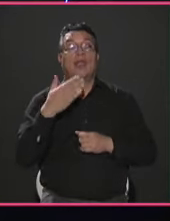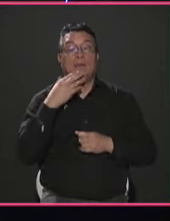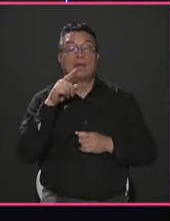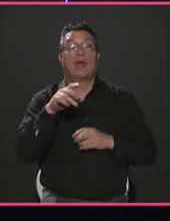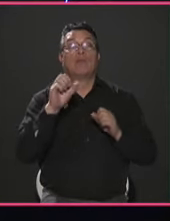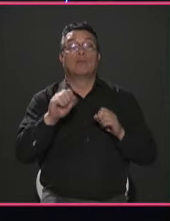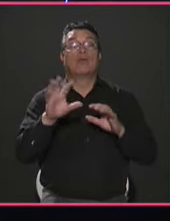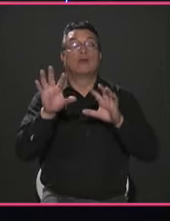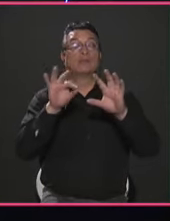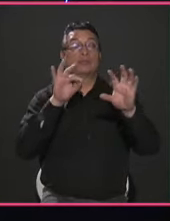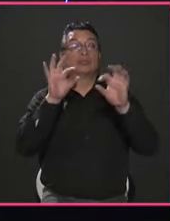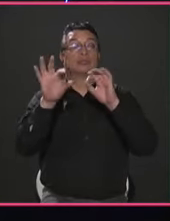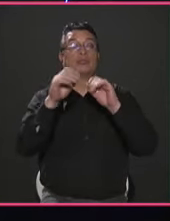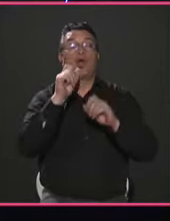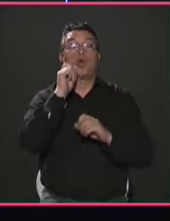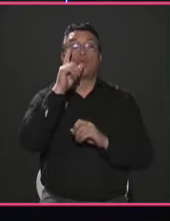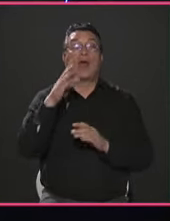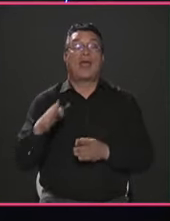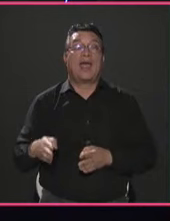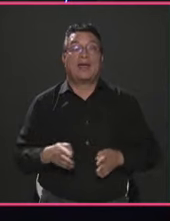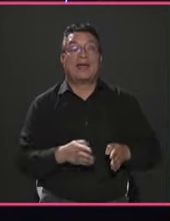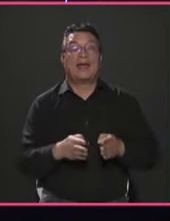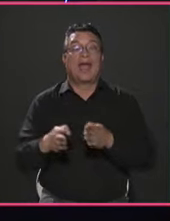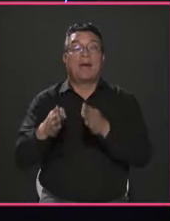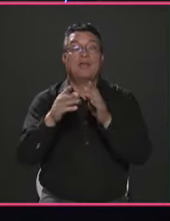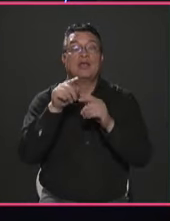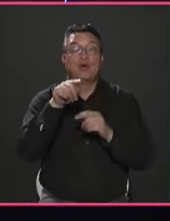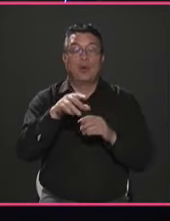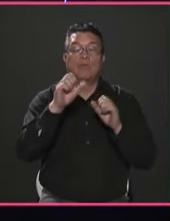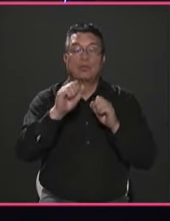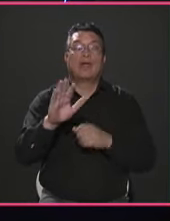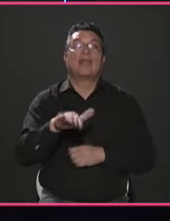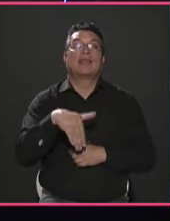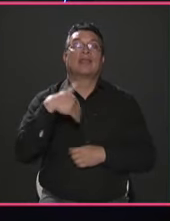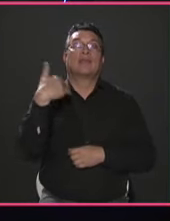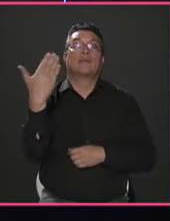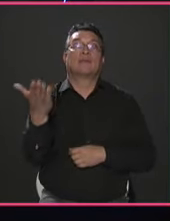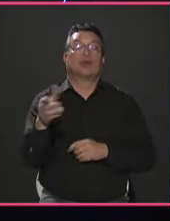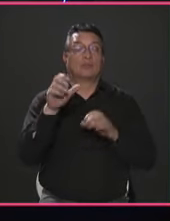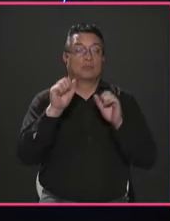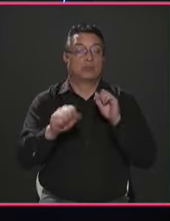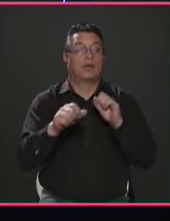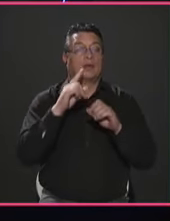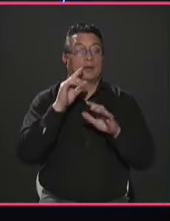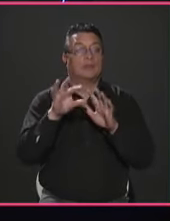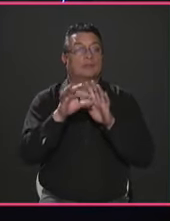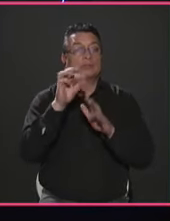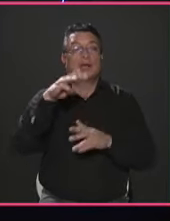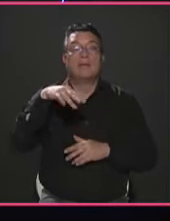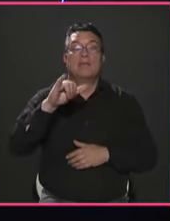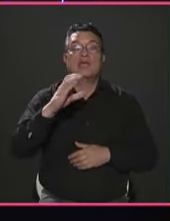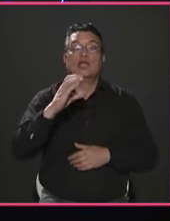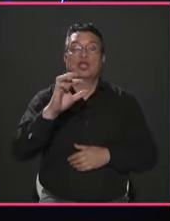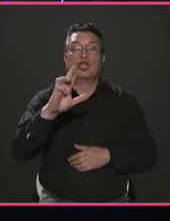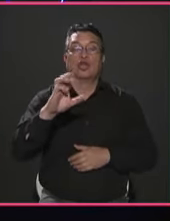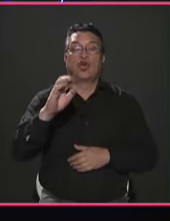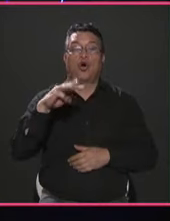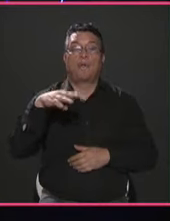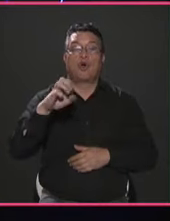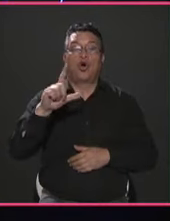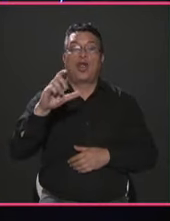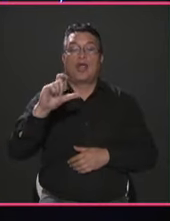para decifrar Cuáles son los caminos del genoma para que luego se convierta en la micromoléculas que se